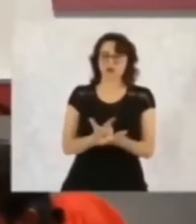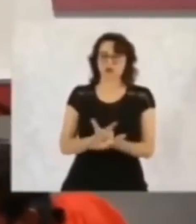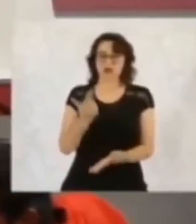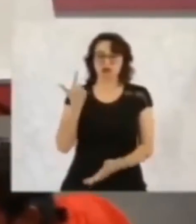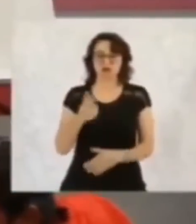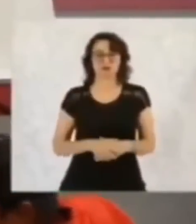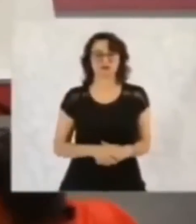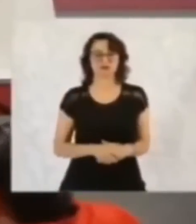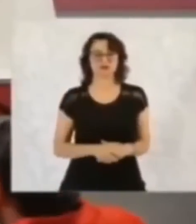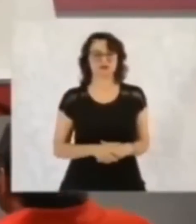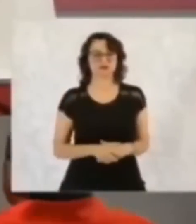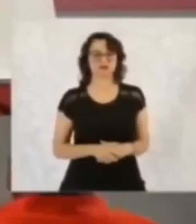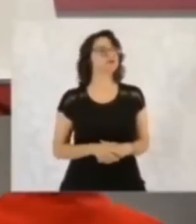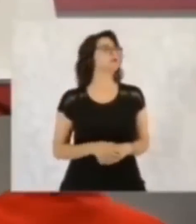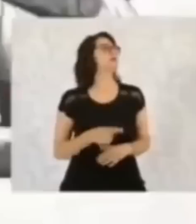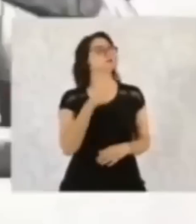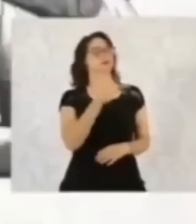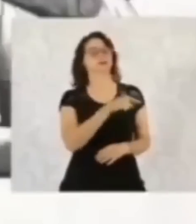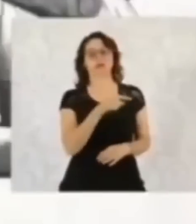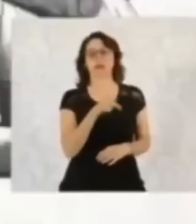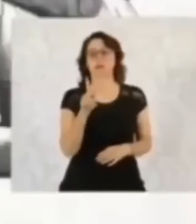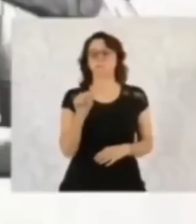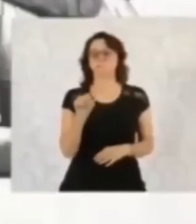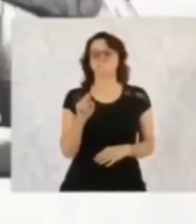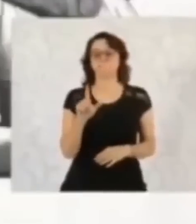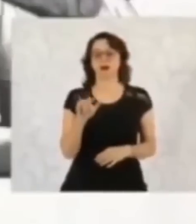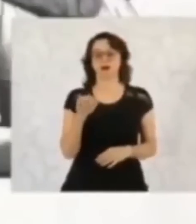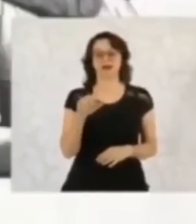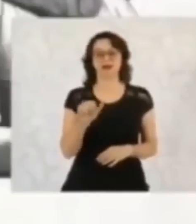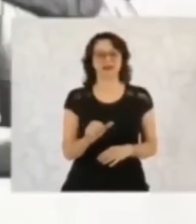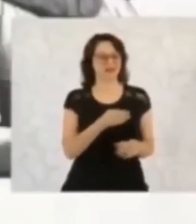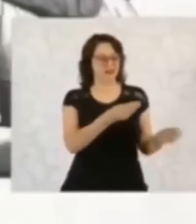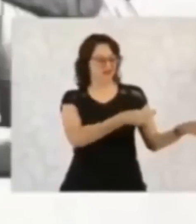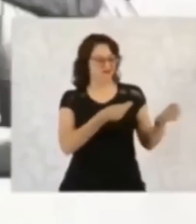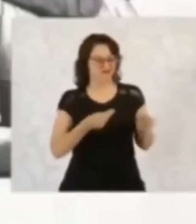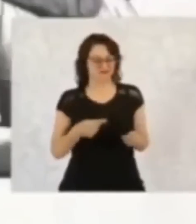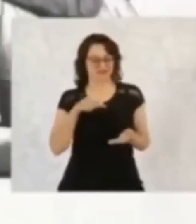me pasa, Paulina, acaba de contestar el expresidente.